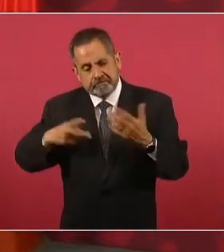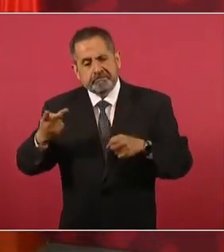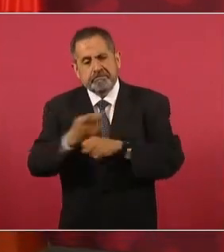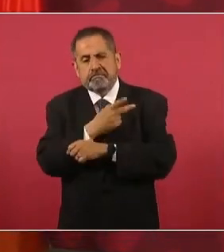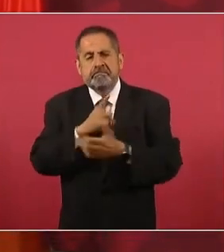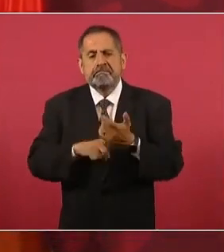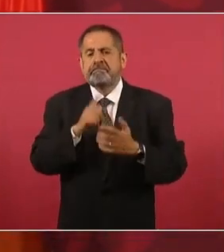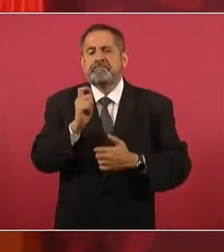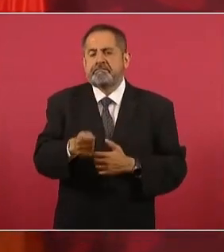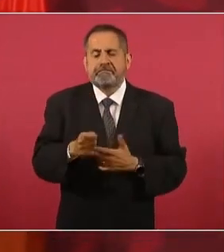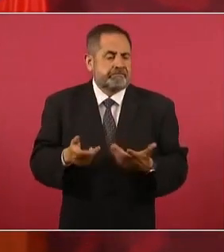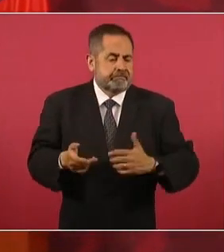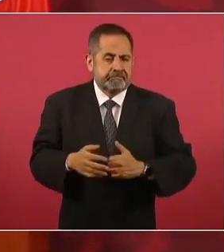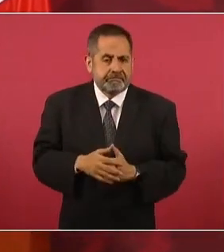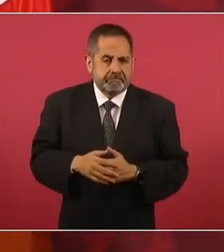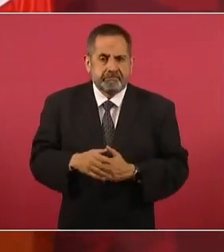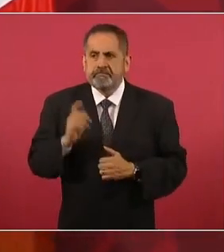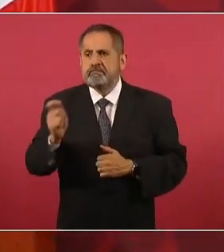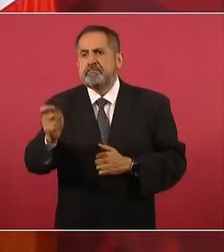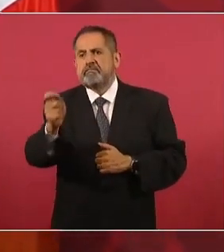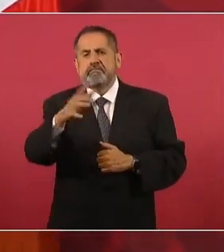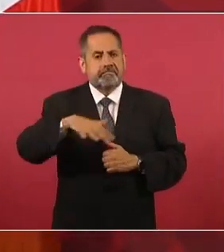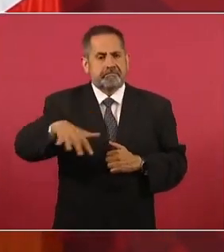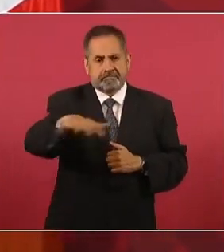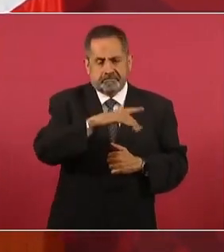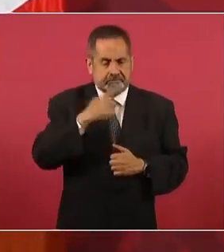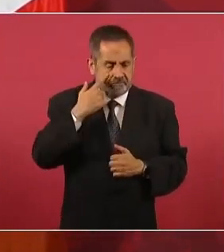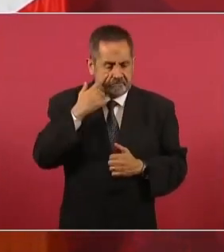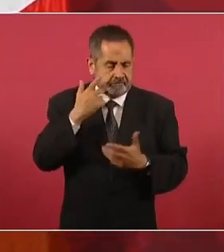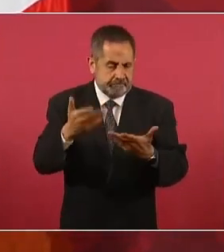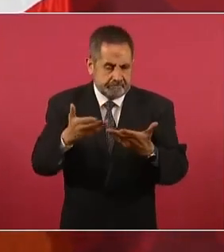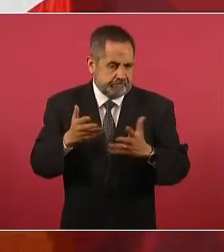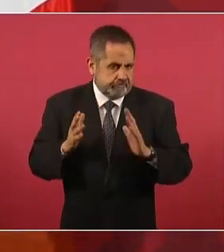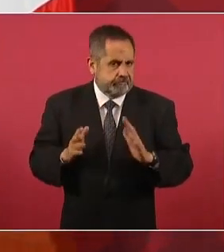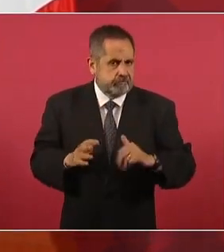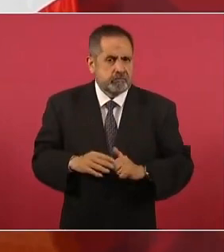de qué se está haciendo ahí.